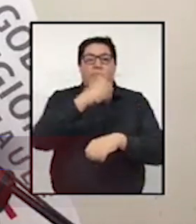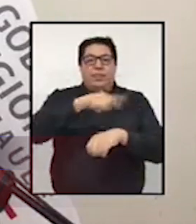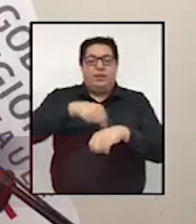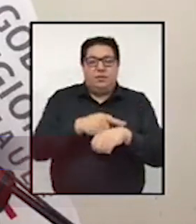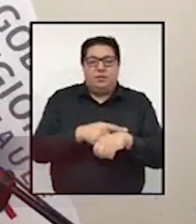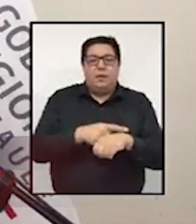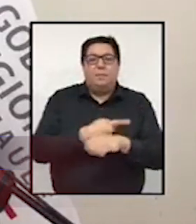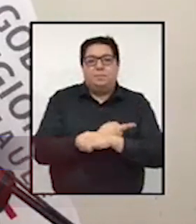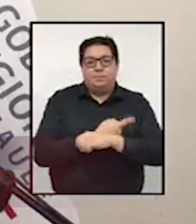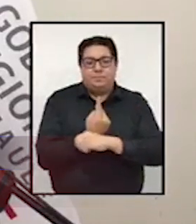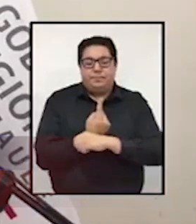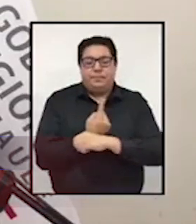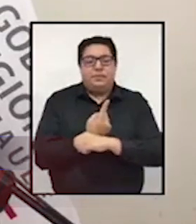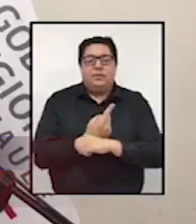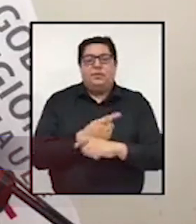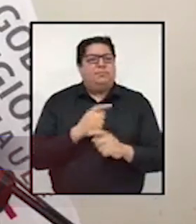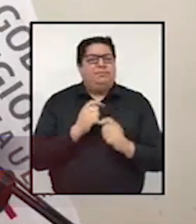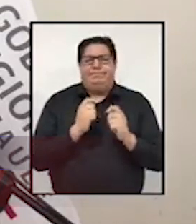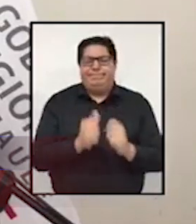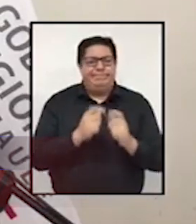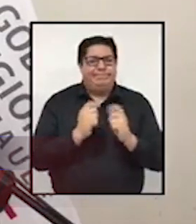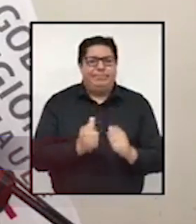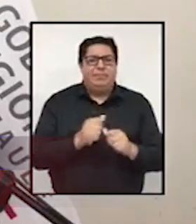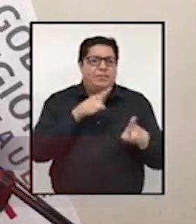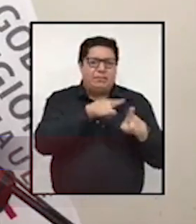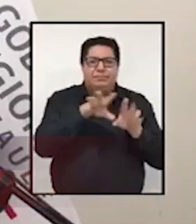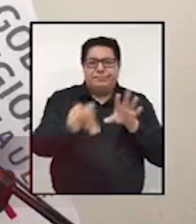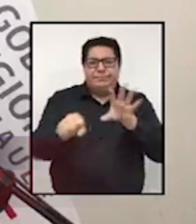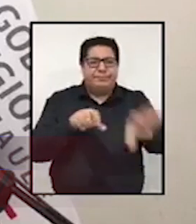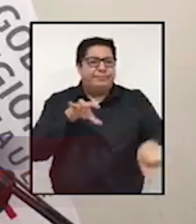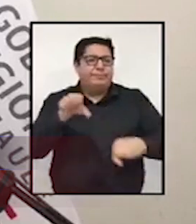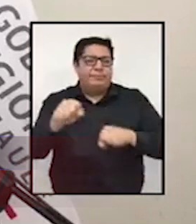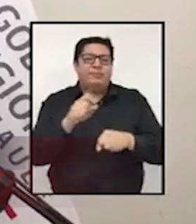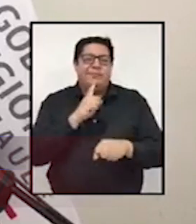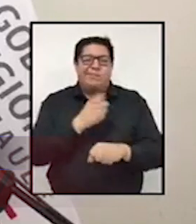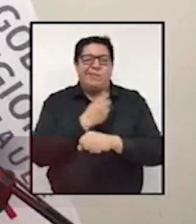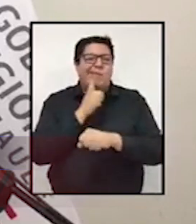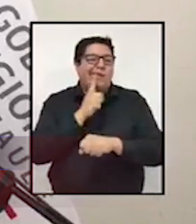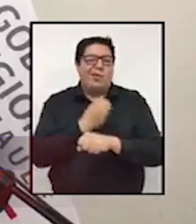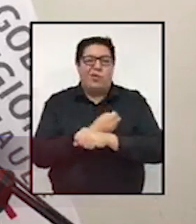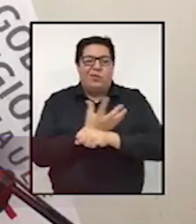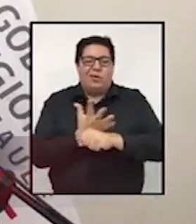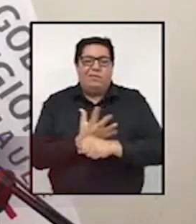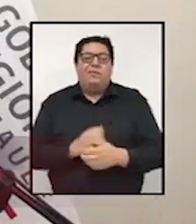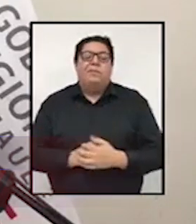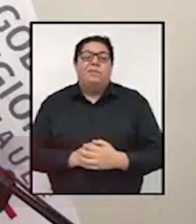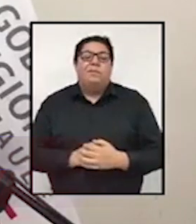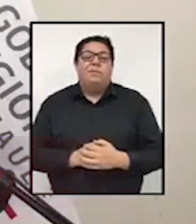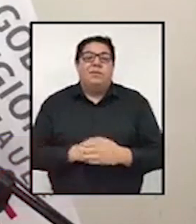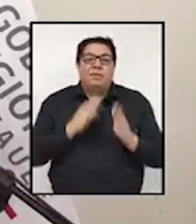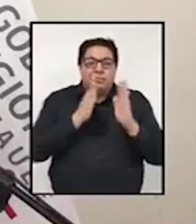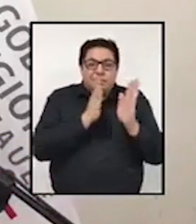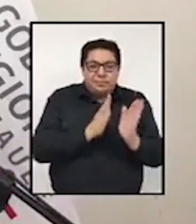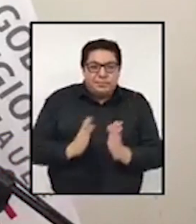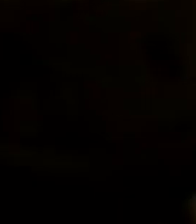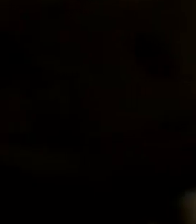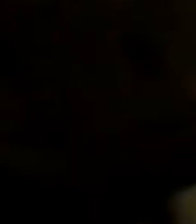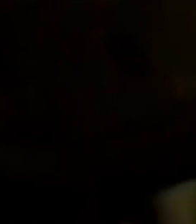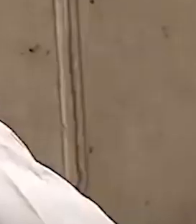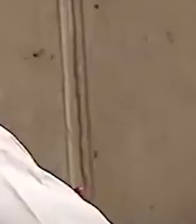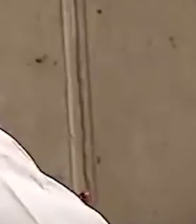significa también una gran velocidad para ir detectando los casos e ir haciendo todos los protocolos correspondientes